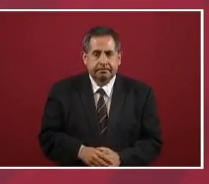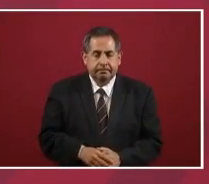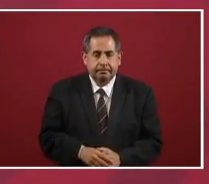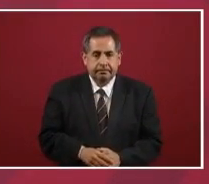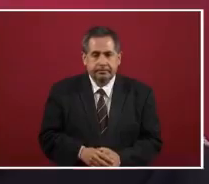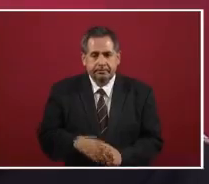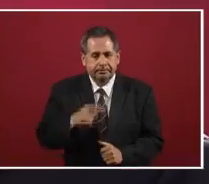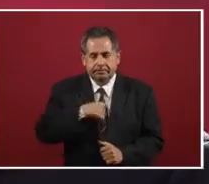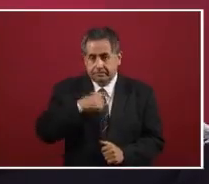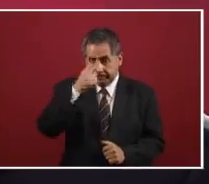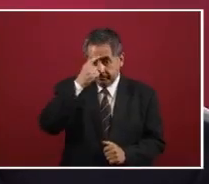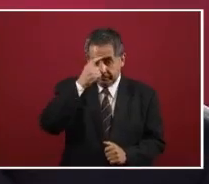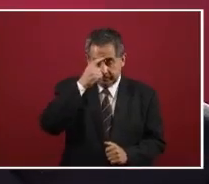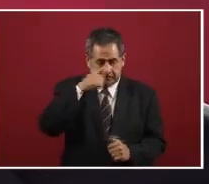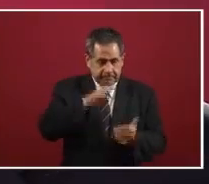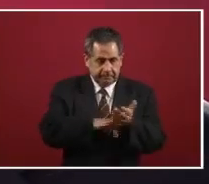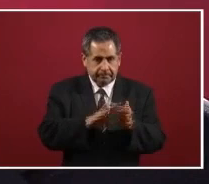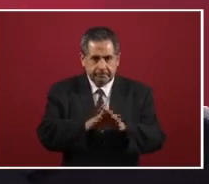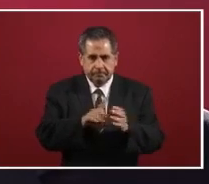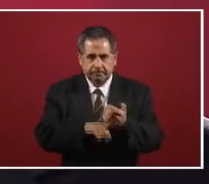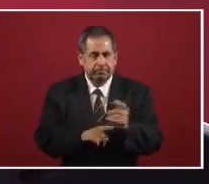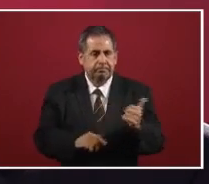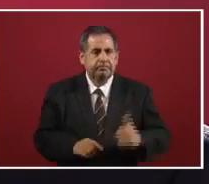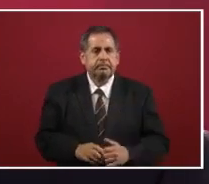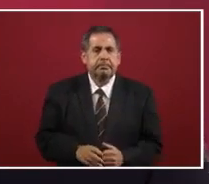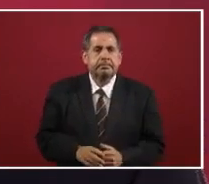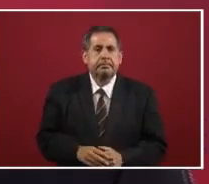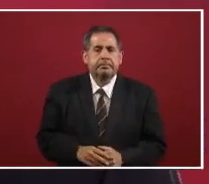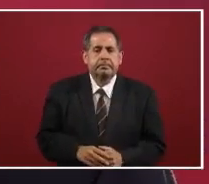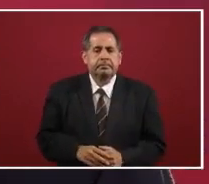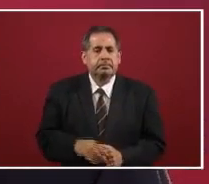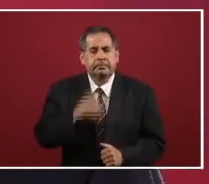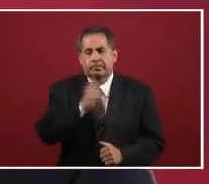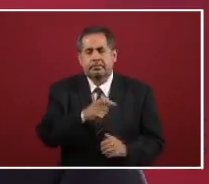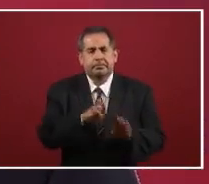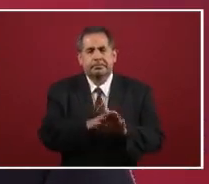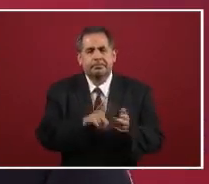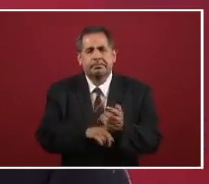lo irracional. Ya es un asunto